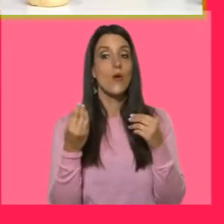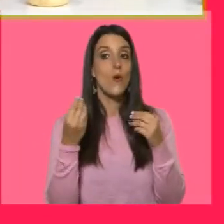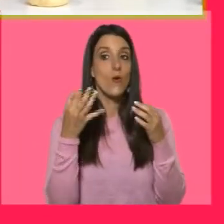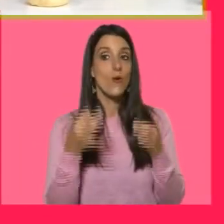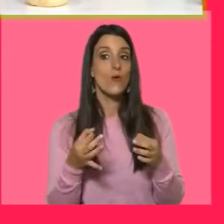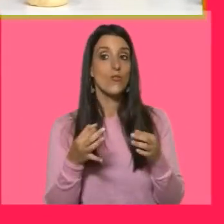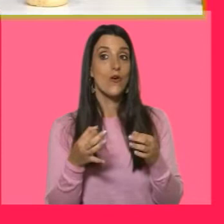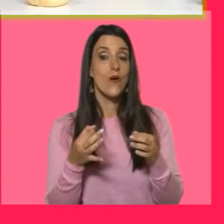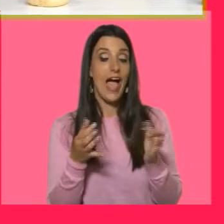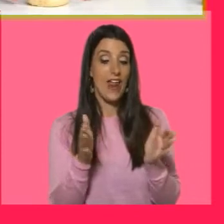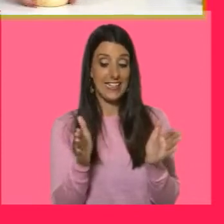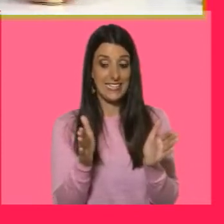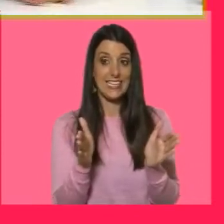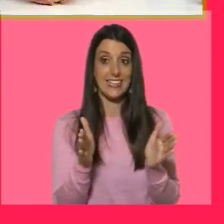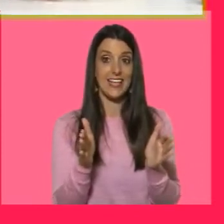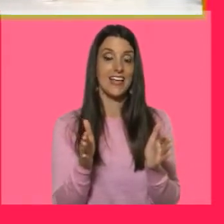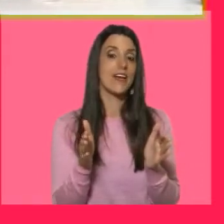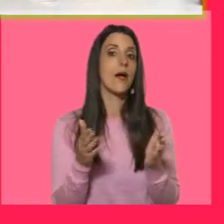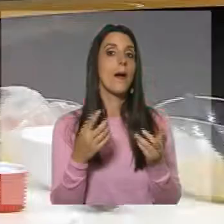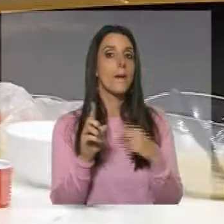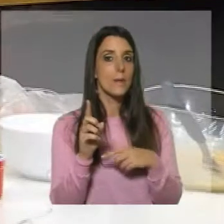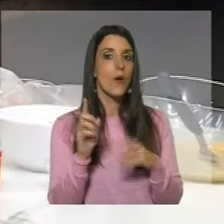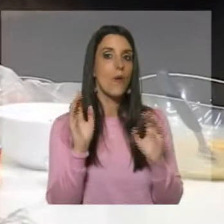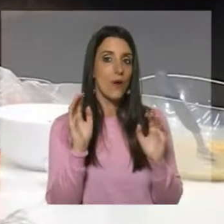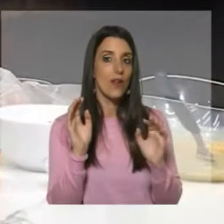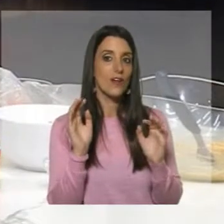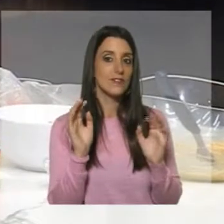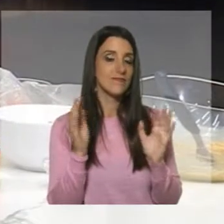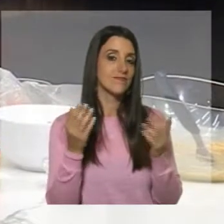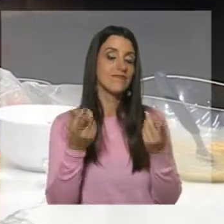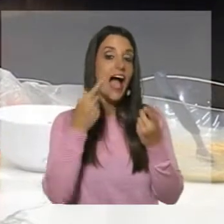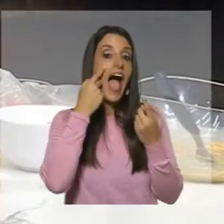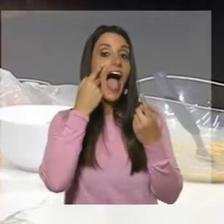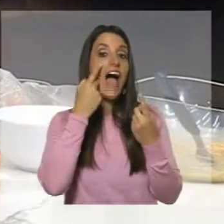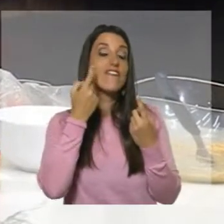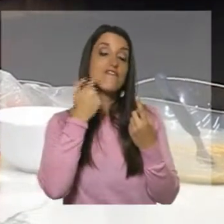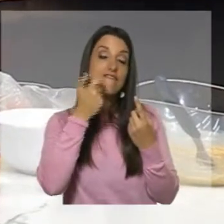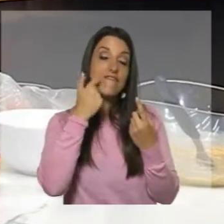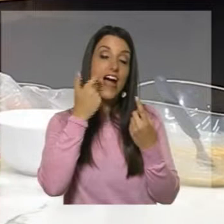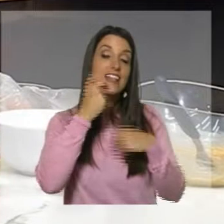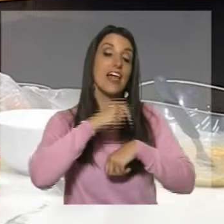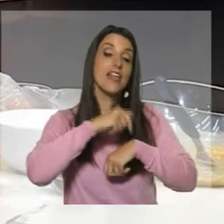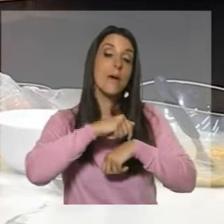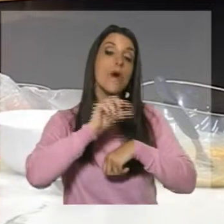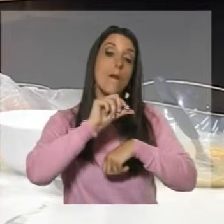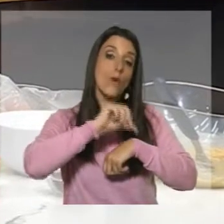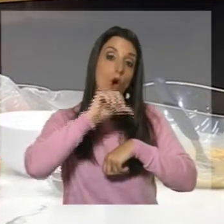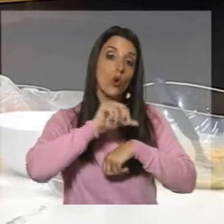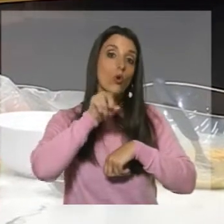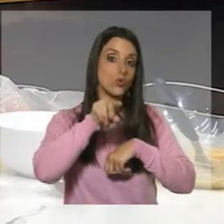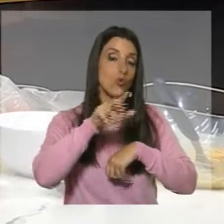el poco reposo que tiene me queda así la bueno, masa. Bueno, pero eso es el tiempo. Es por, si no se estira tanto la masa, es por el poco tiempo que descansó. Claro, tenés que